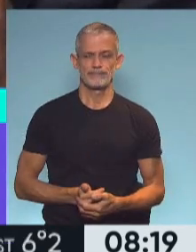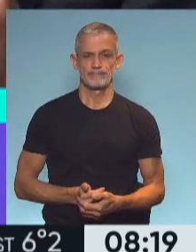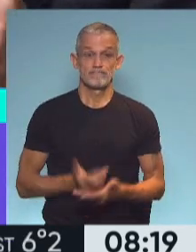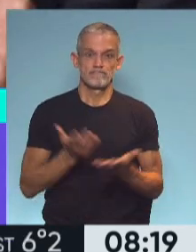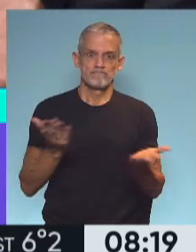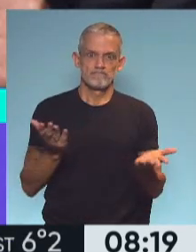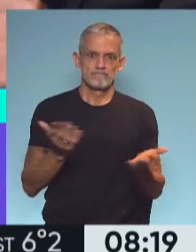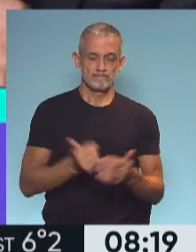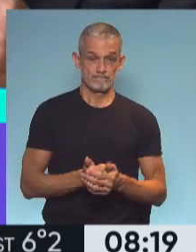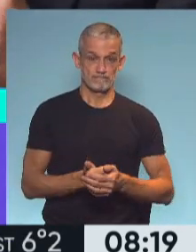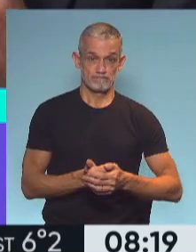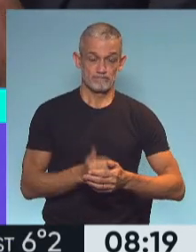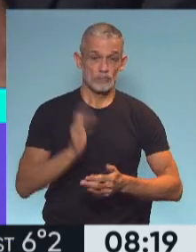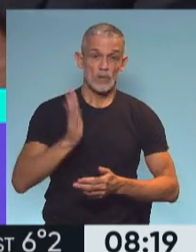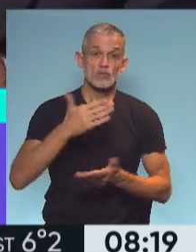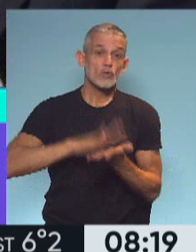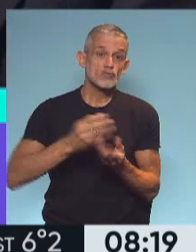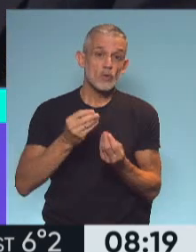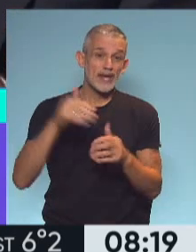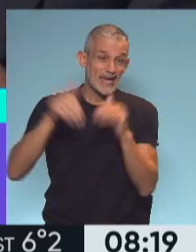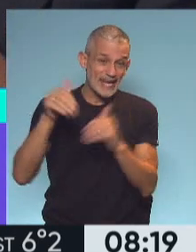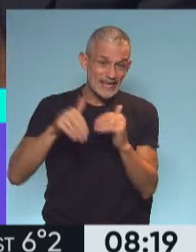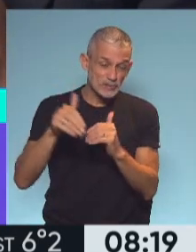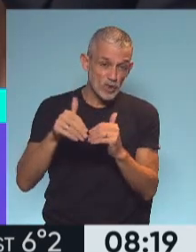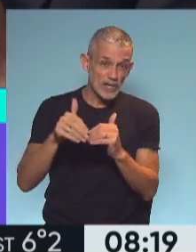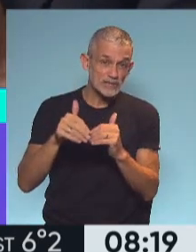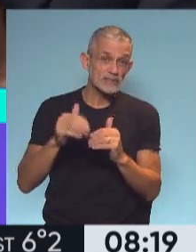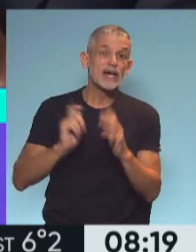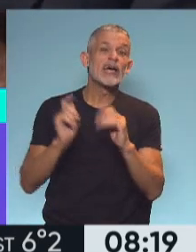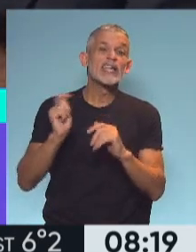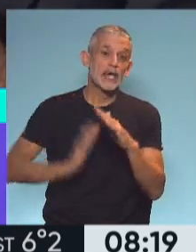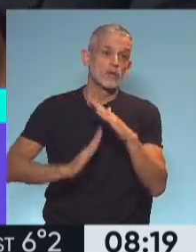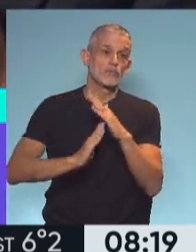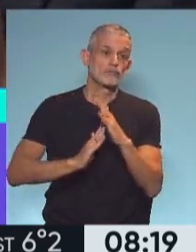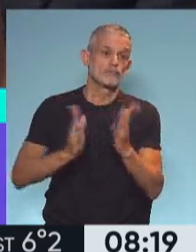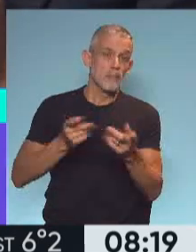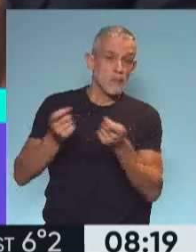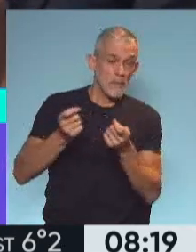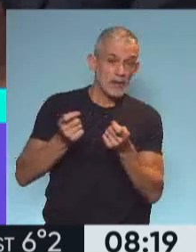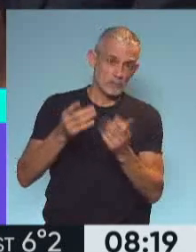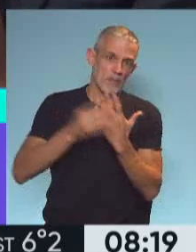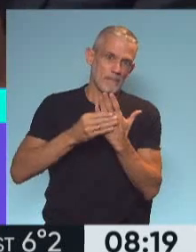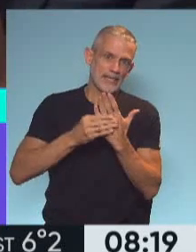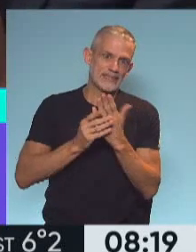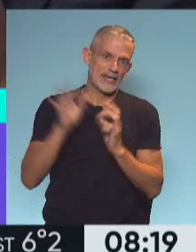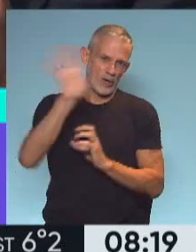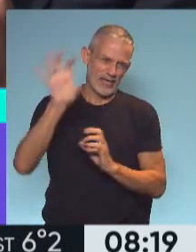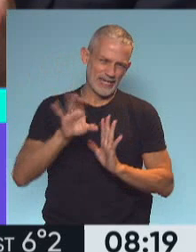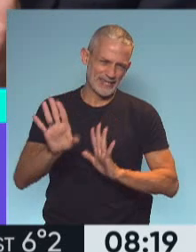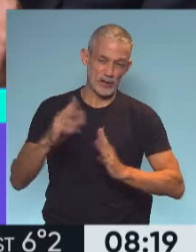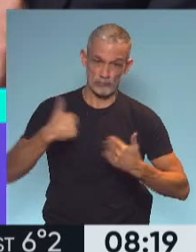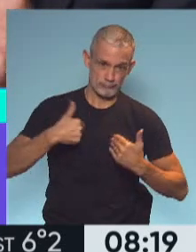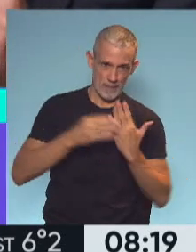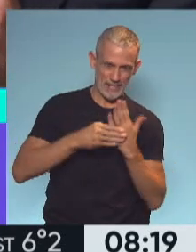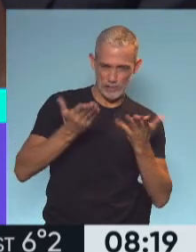Bueno, en todo lo que tenga que ver el manejo electoral, interviene desde ya el Ministerio del Interior, no el